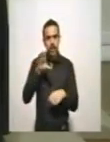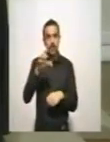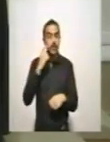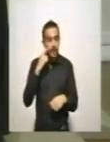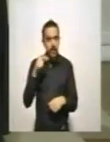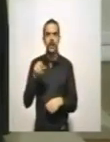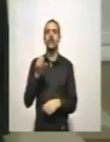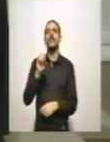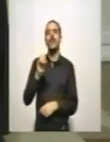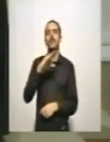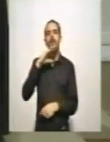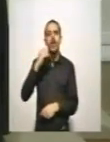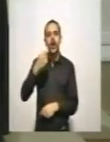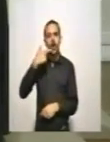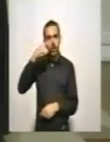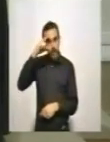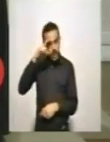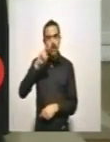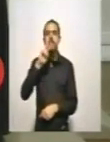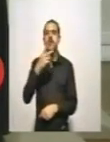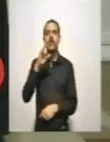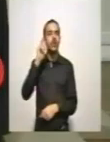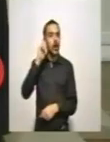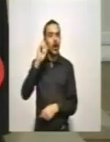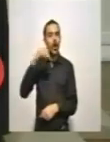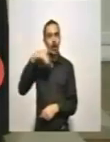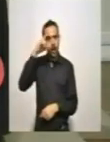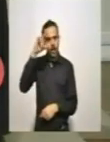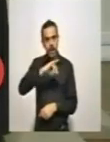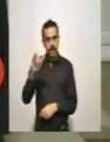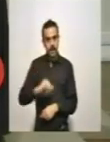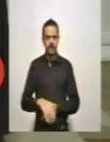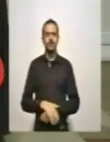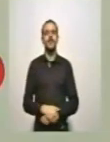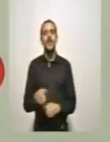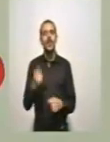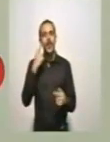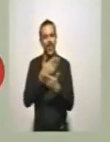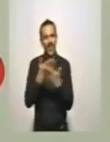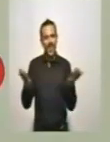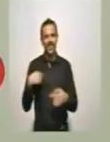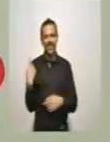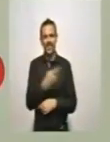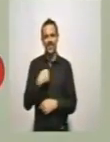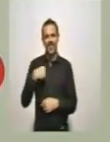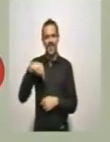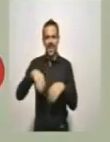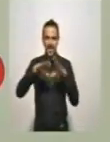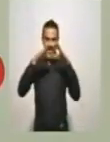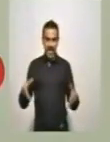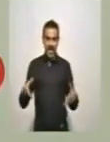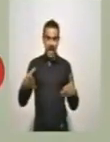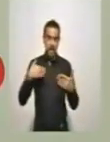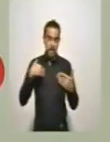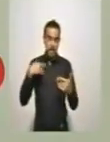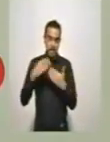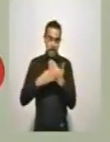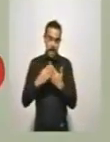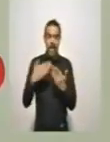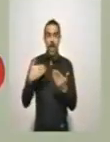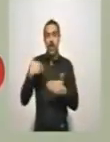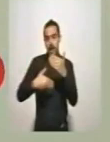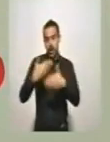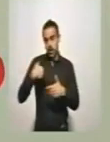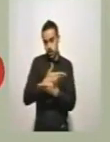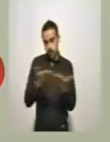Gómez. Muy buenos días. Desde la Secretaría de Deportes del Ministerio de Desarrollo Social continuamos